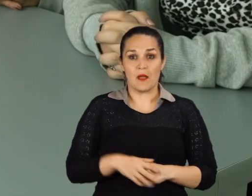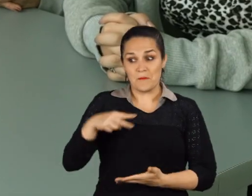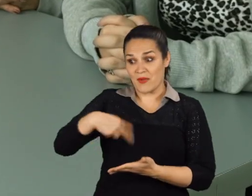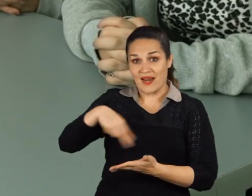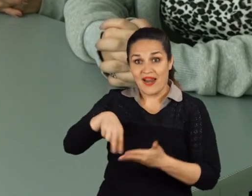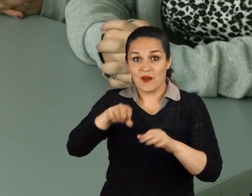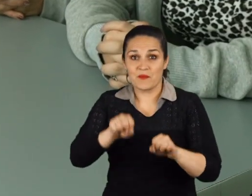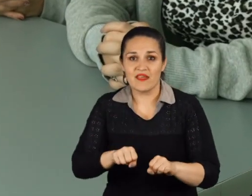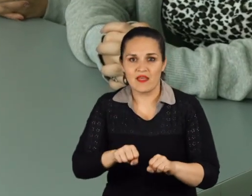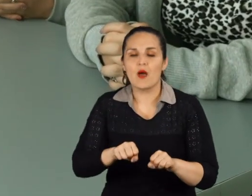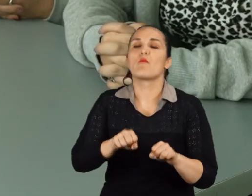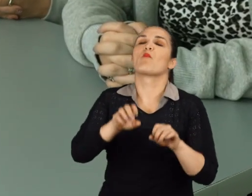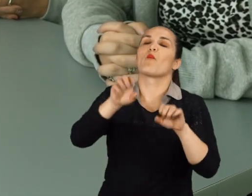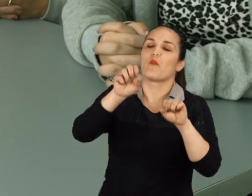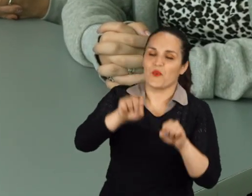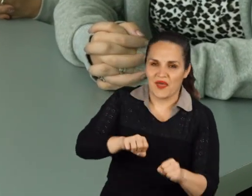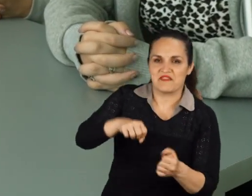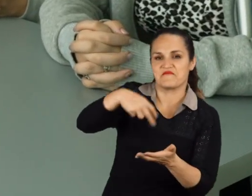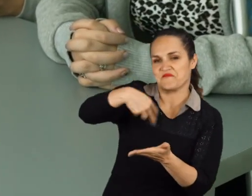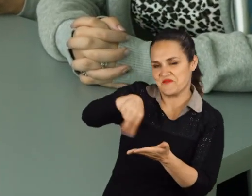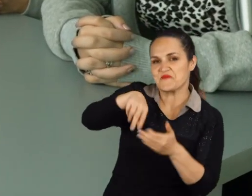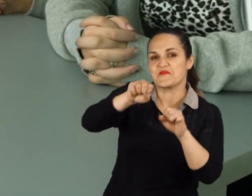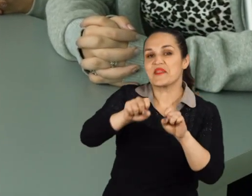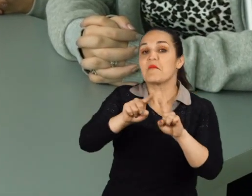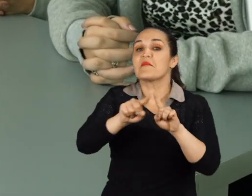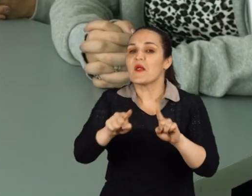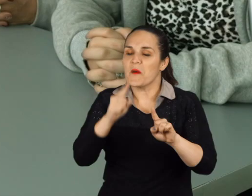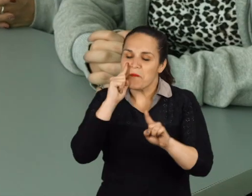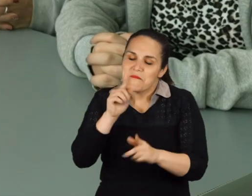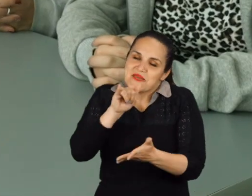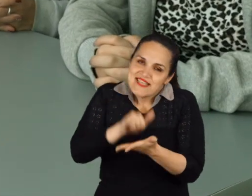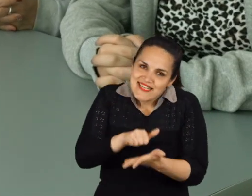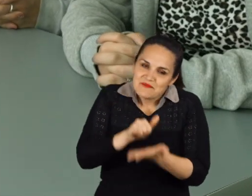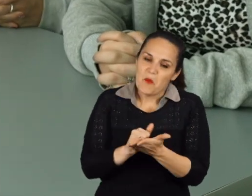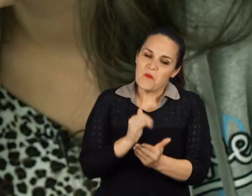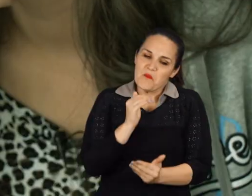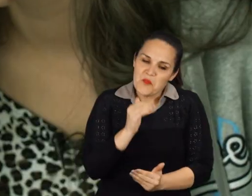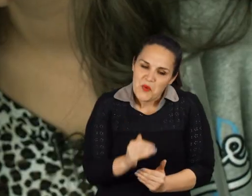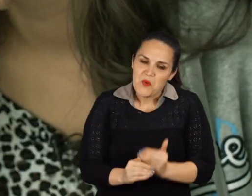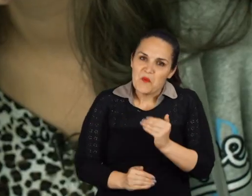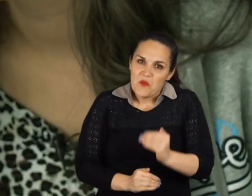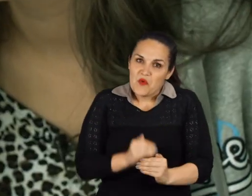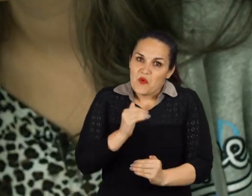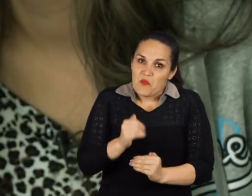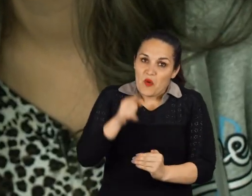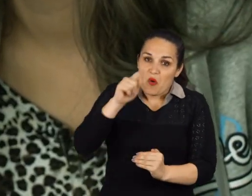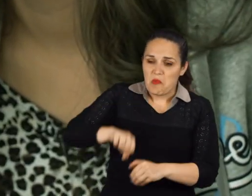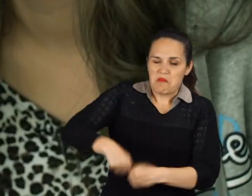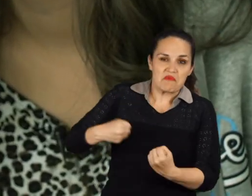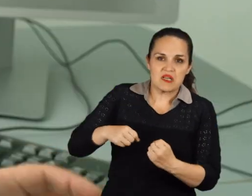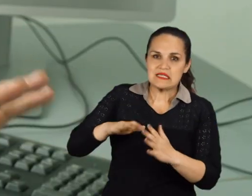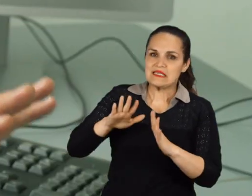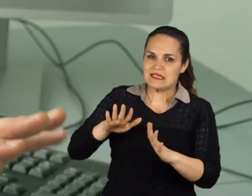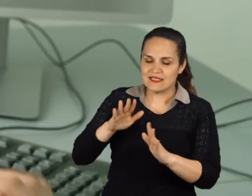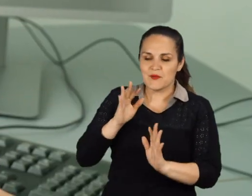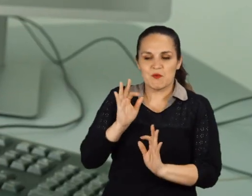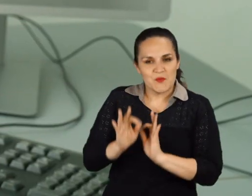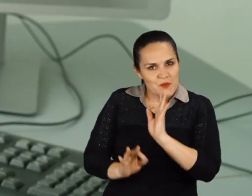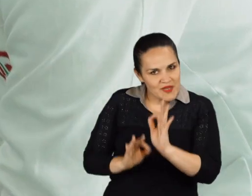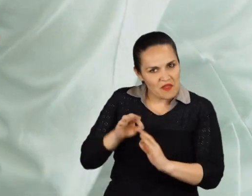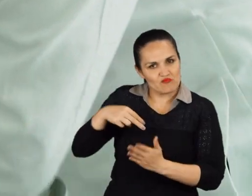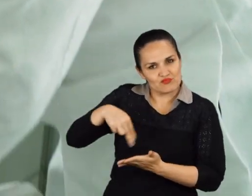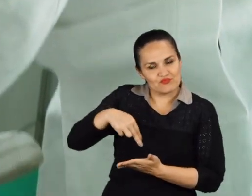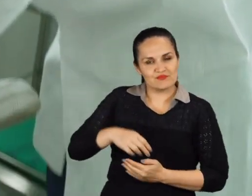bailar sí. Bailar se podría hacer, pero lo mismo, tiene que tener en cuenta que la vida del implante dependerá directamente del uso que se le